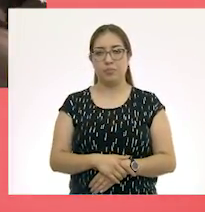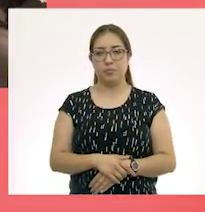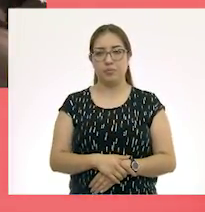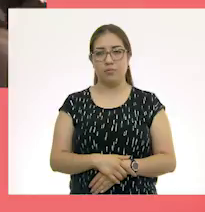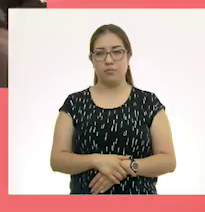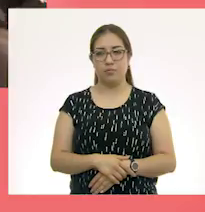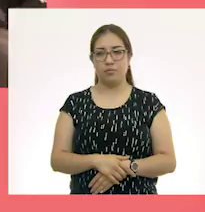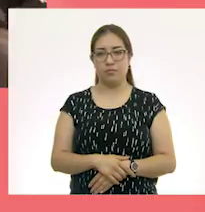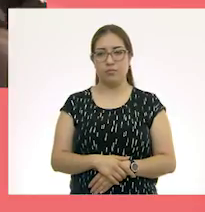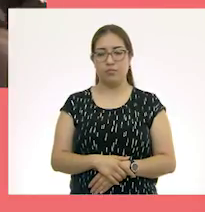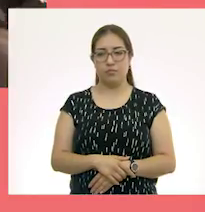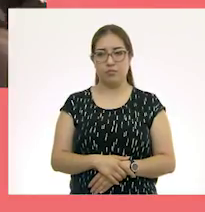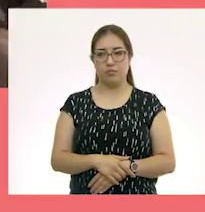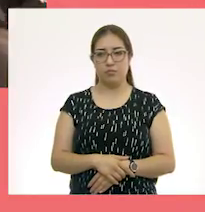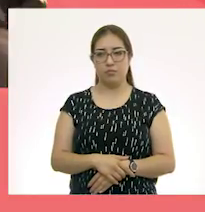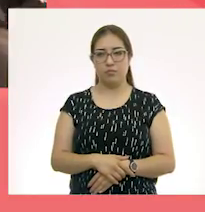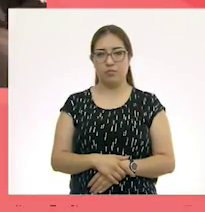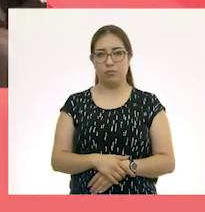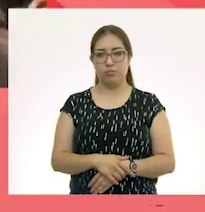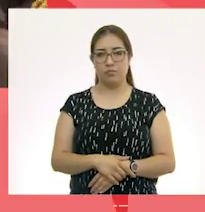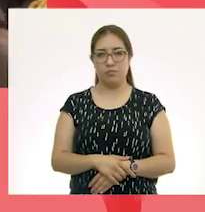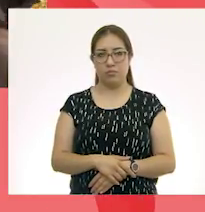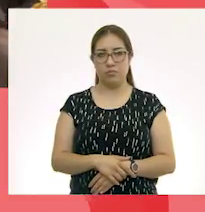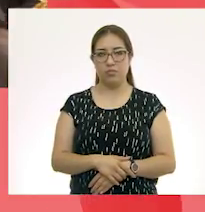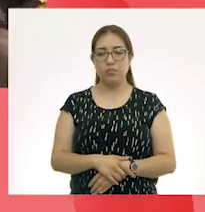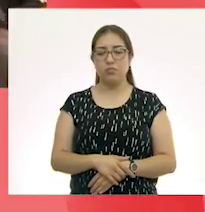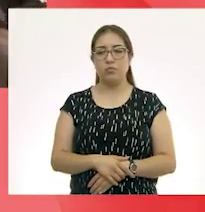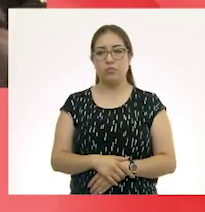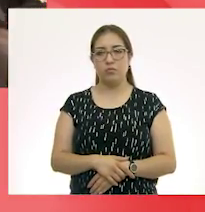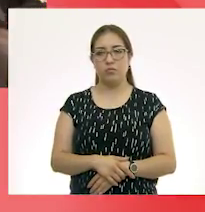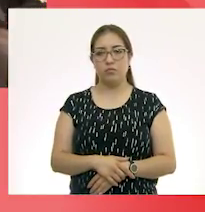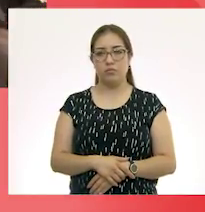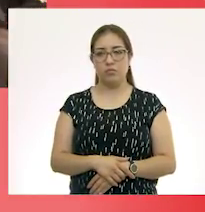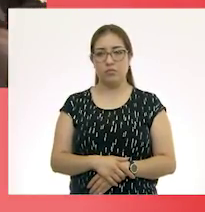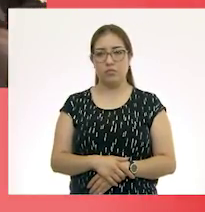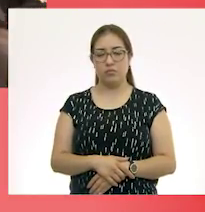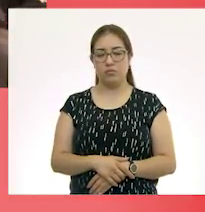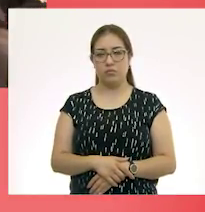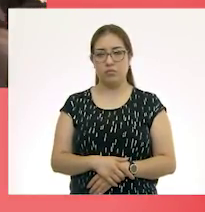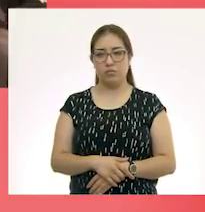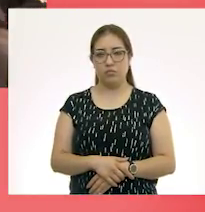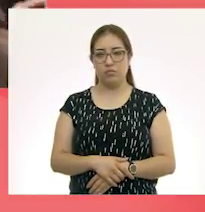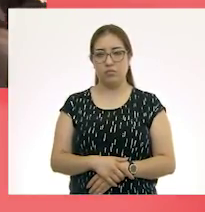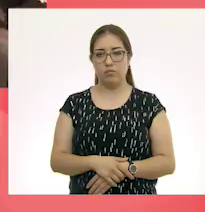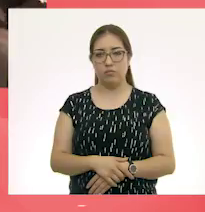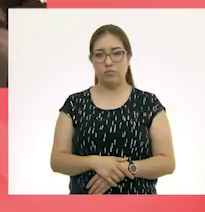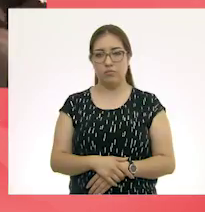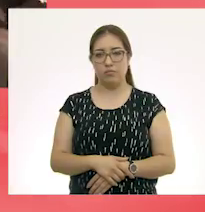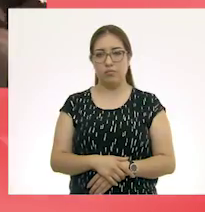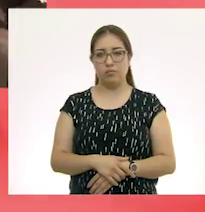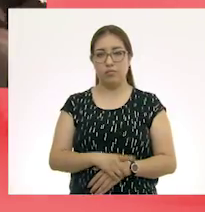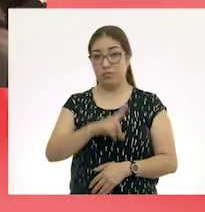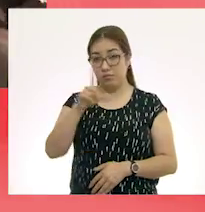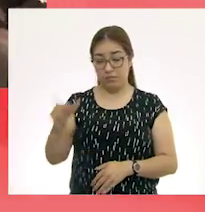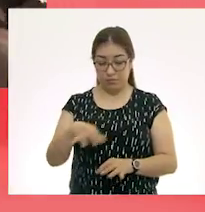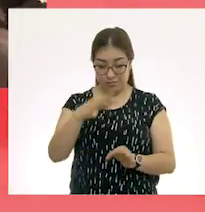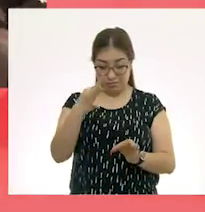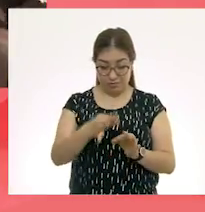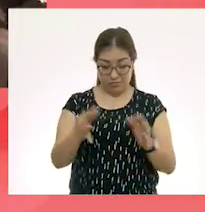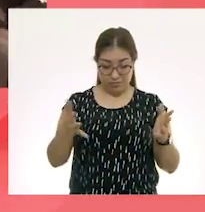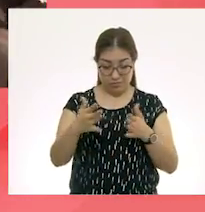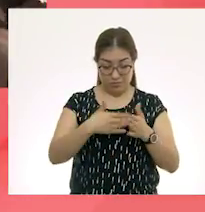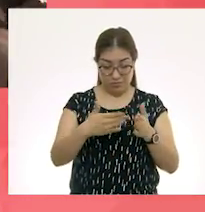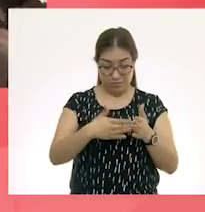Mire, aquí están los Bueno, doña Mari nos va pacholes. Mire, a mostrar se cómo echan en quedan. una canastita cuando está uno haciendo. Claro.